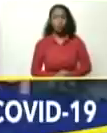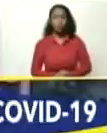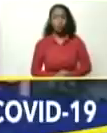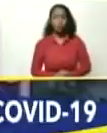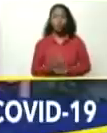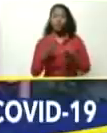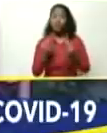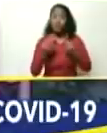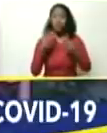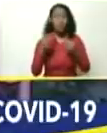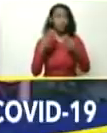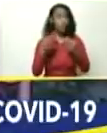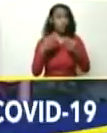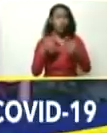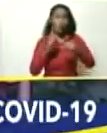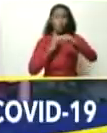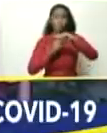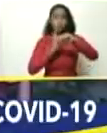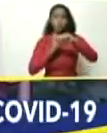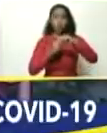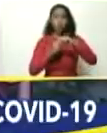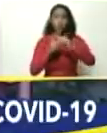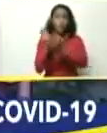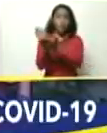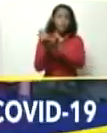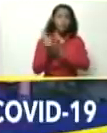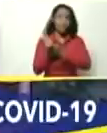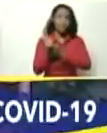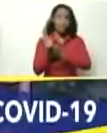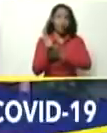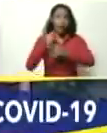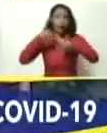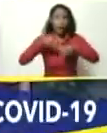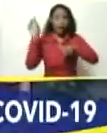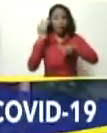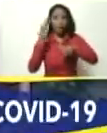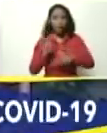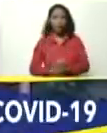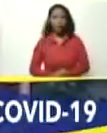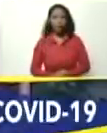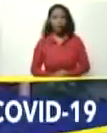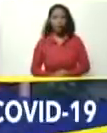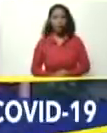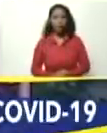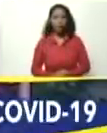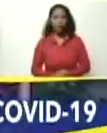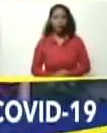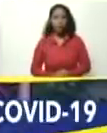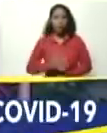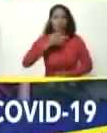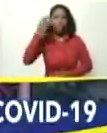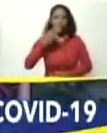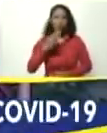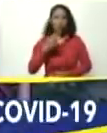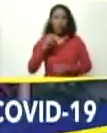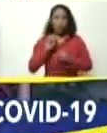muy, muy, muy, muy positivos y favorables para Venezuela. De verdad, a uno lo